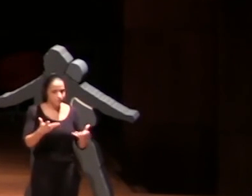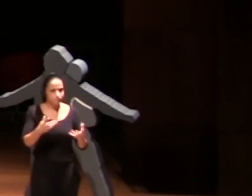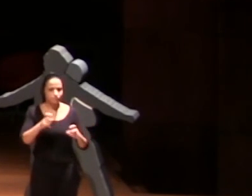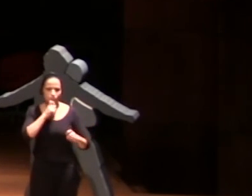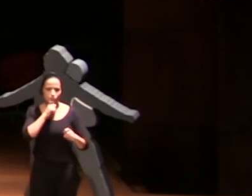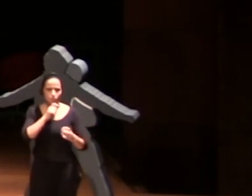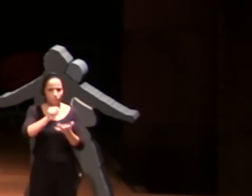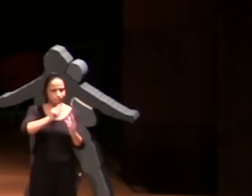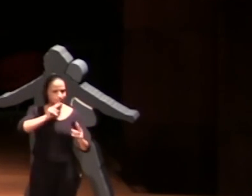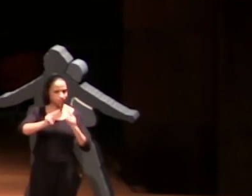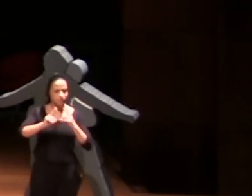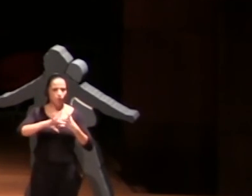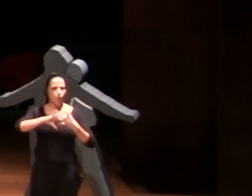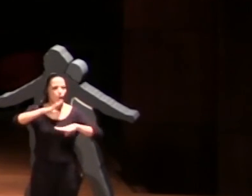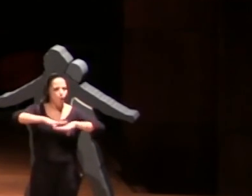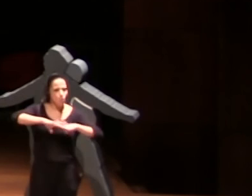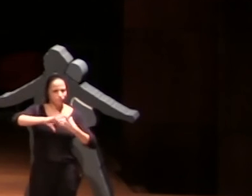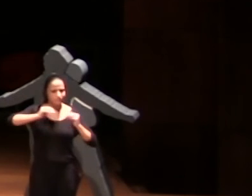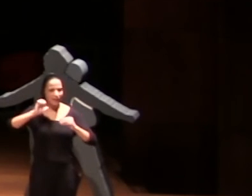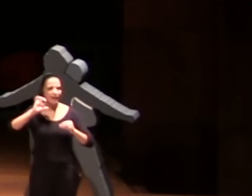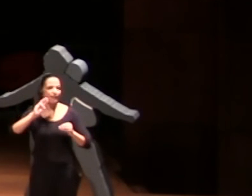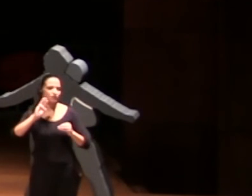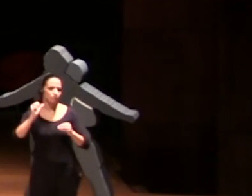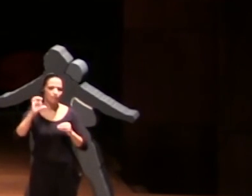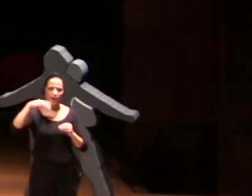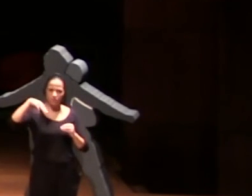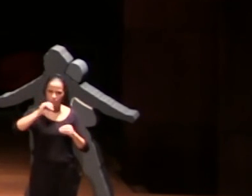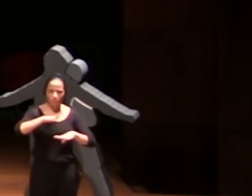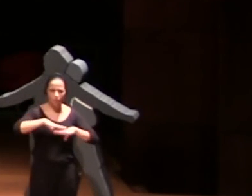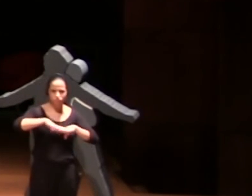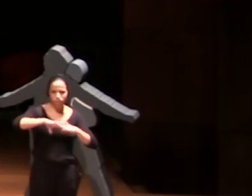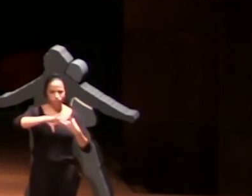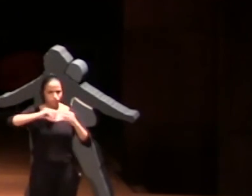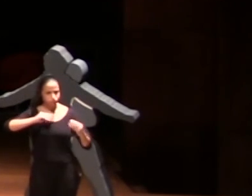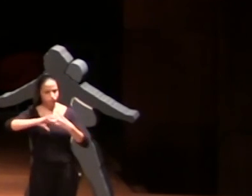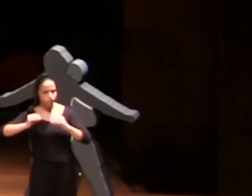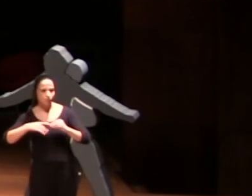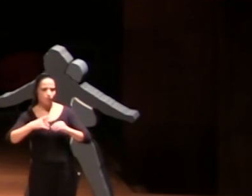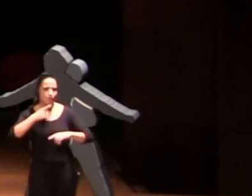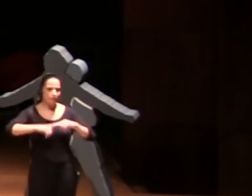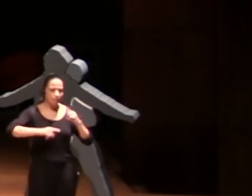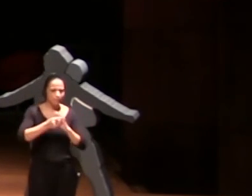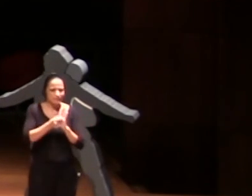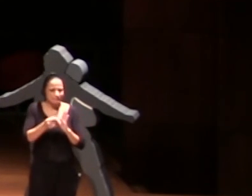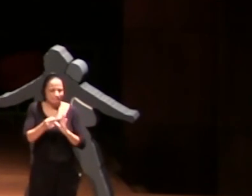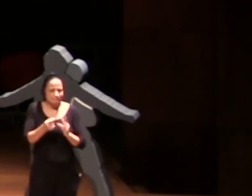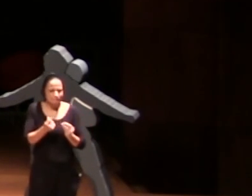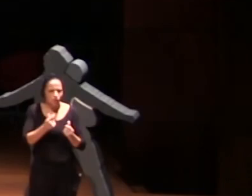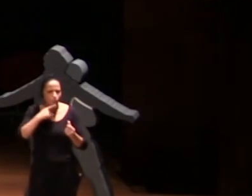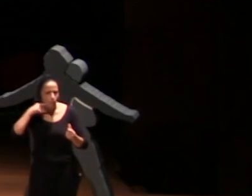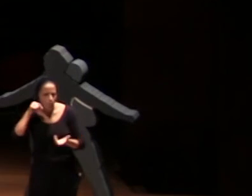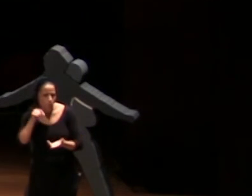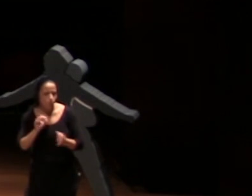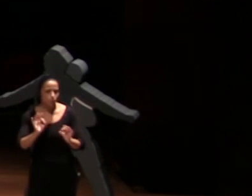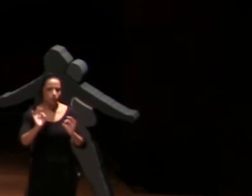espasmo, tanto en el thickness, que sería el ancho del músculo, como en el ángulo de penetración durante el momento de la punción. Todo este tipo de instrumentos nos